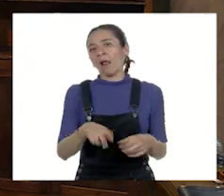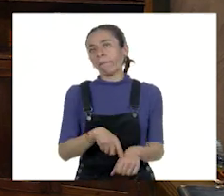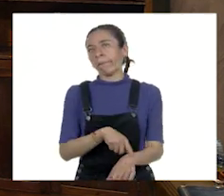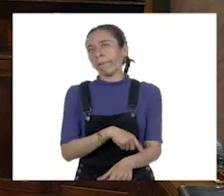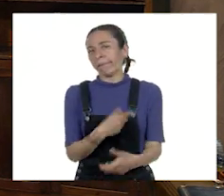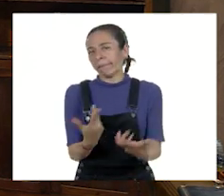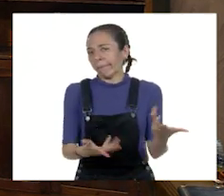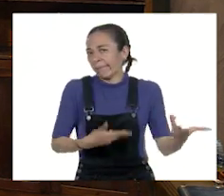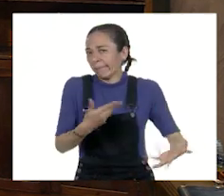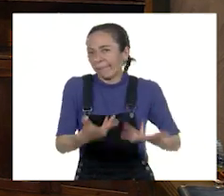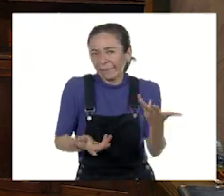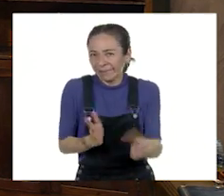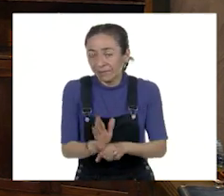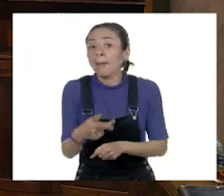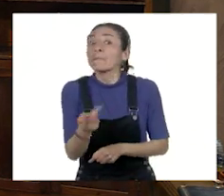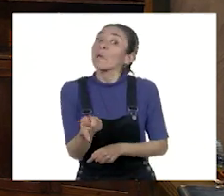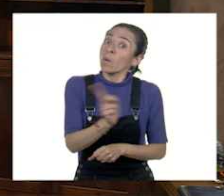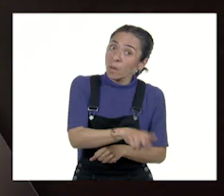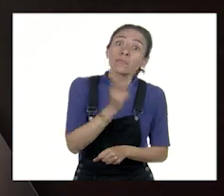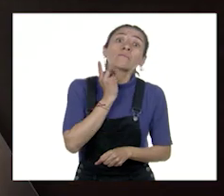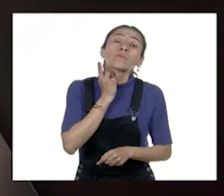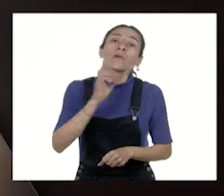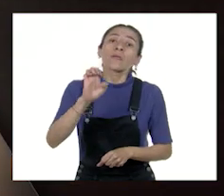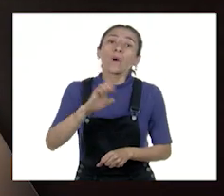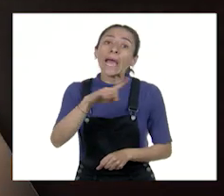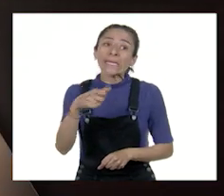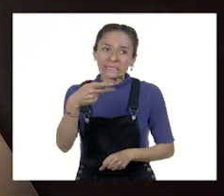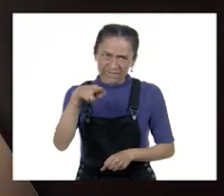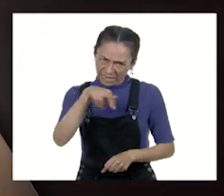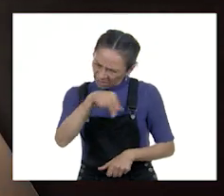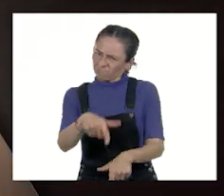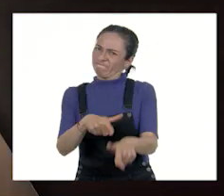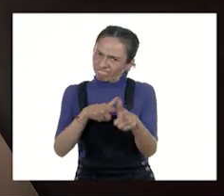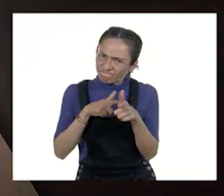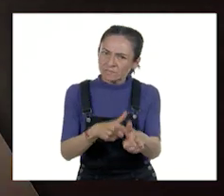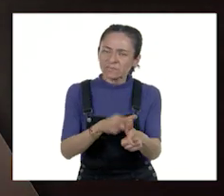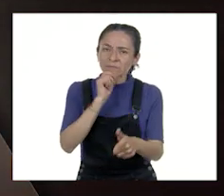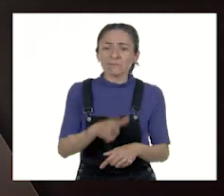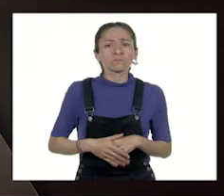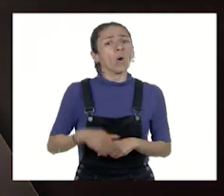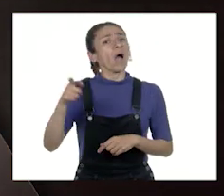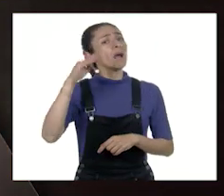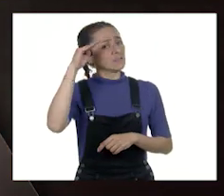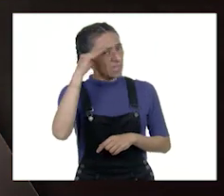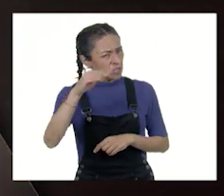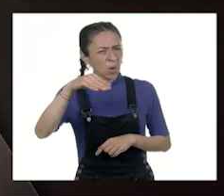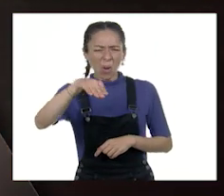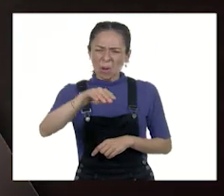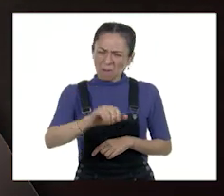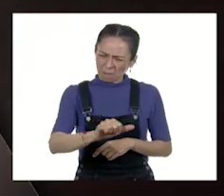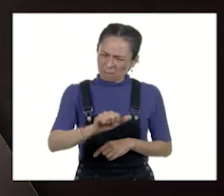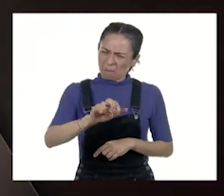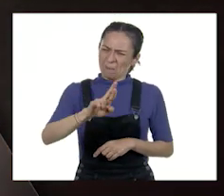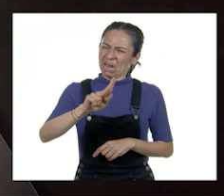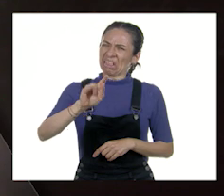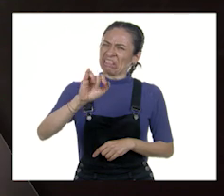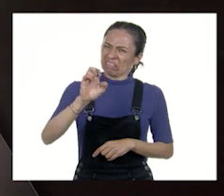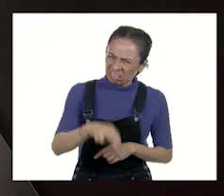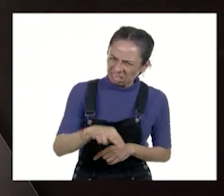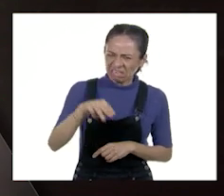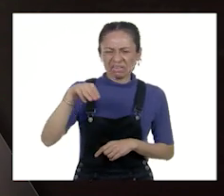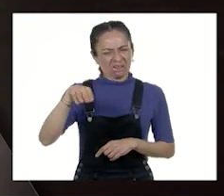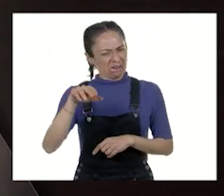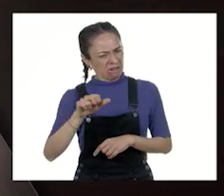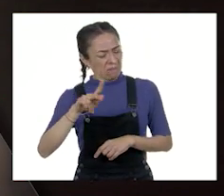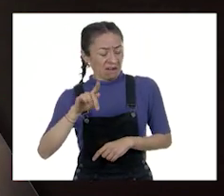el diputado Ezquerro no quitaba el dedo del renglón. El señor Martí, o Martín, no sé cuál es su nombre, dice que